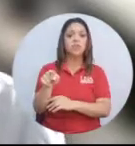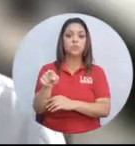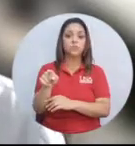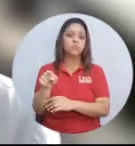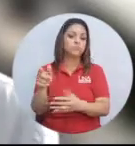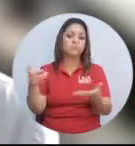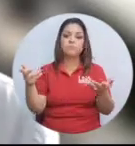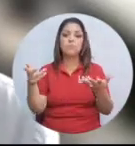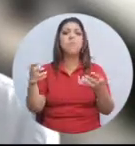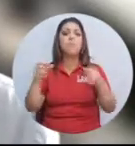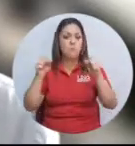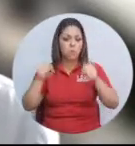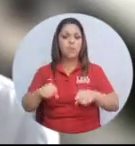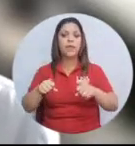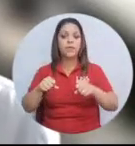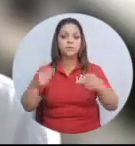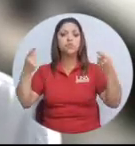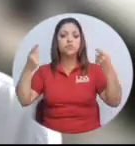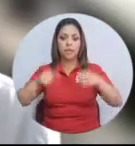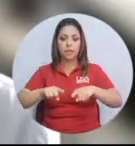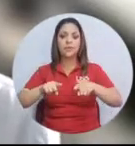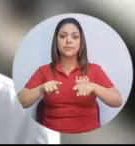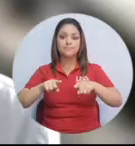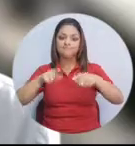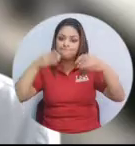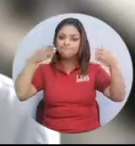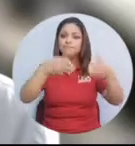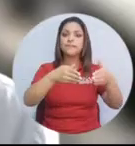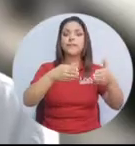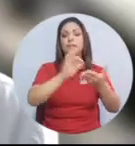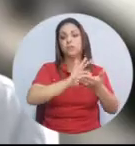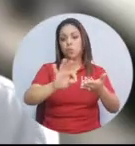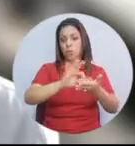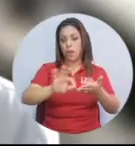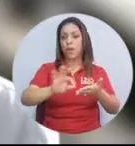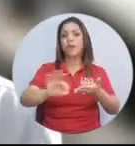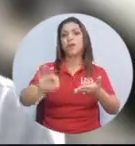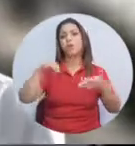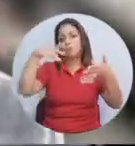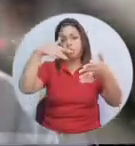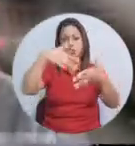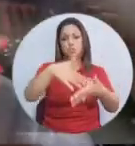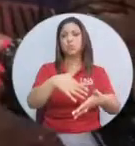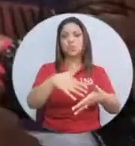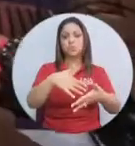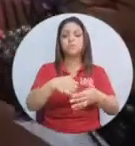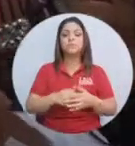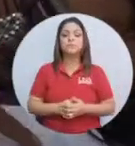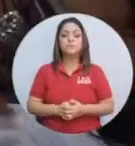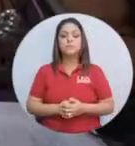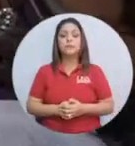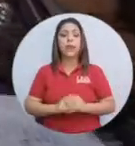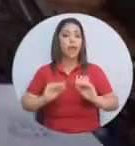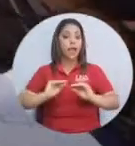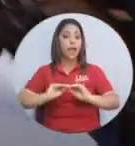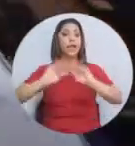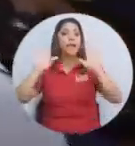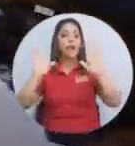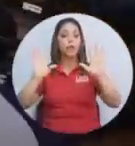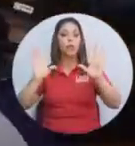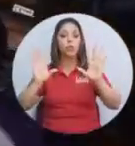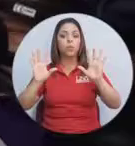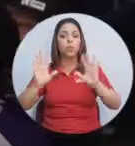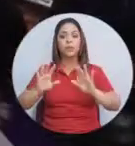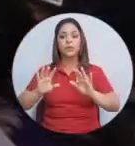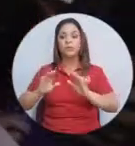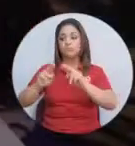el eje es el contexto escolar. Es el núcleo fundamental. Por supuesto, cuando viene el ciberbullying